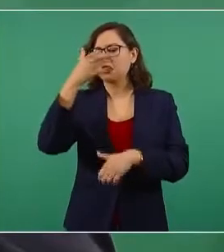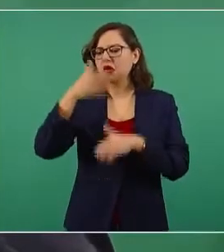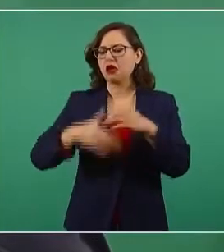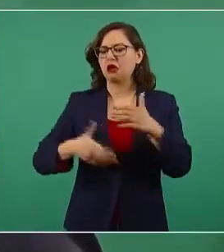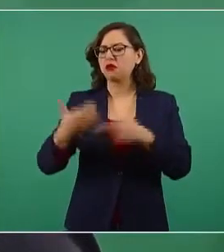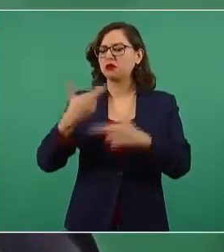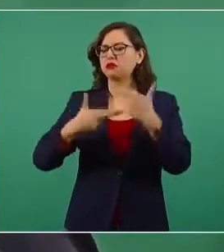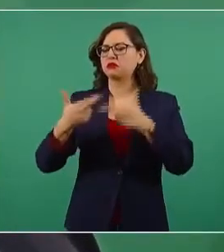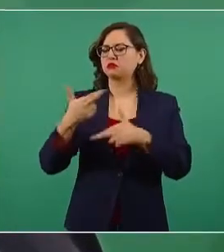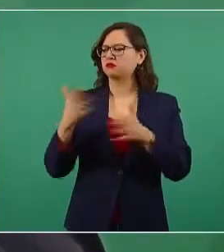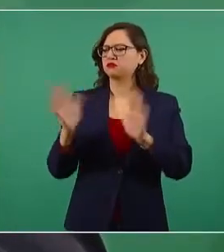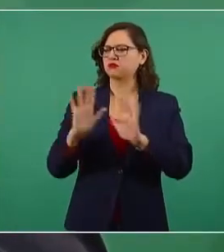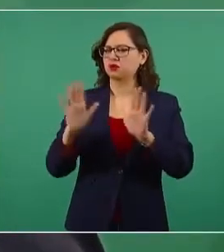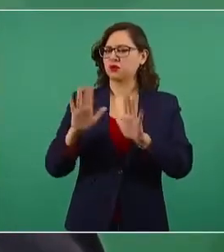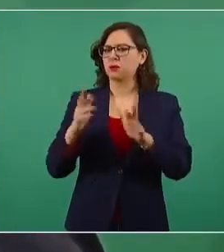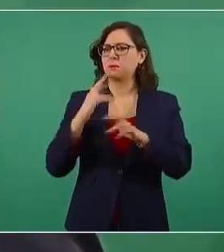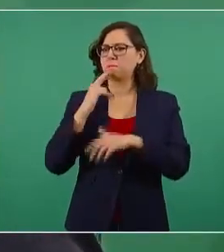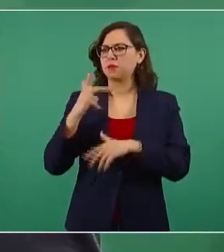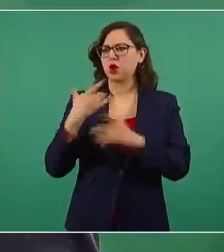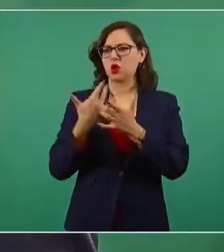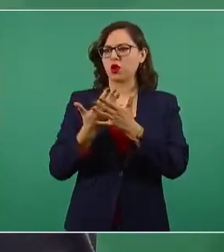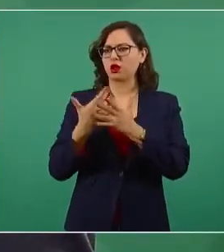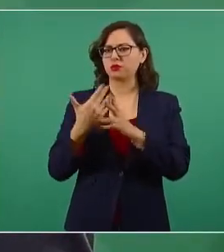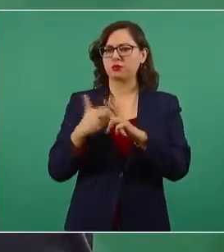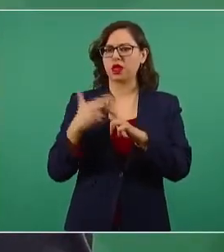puede hacer cuando